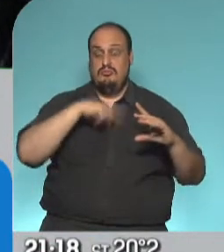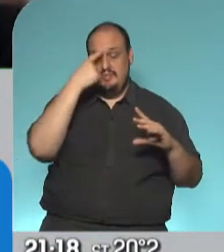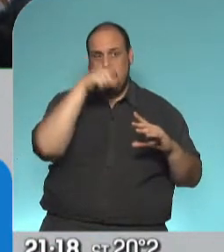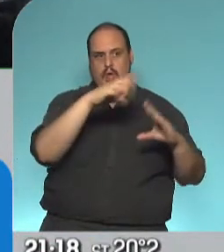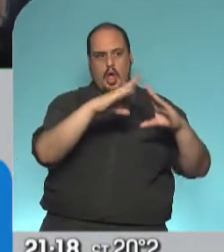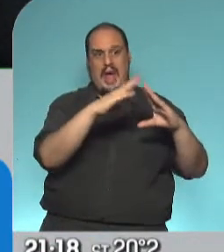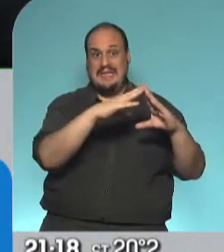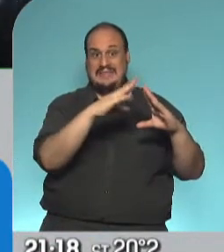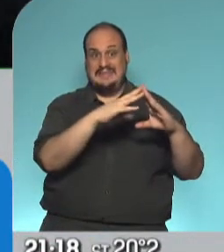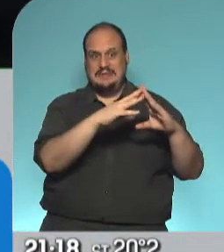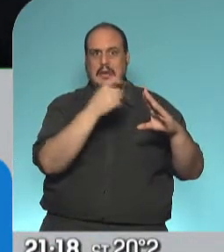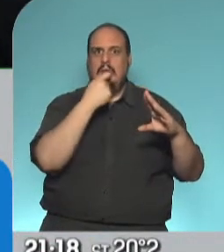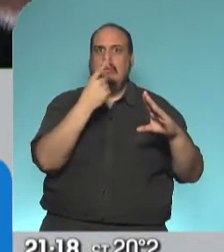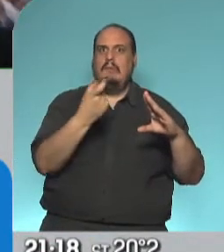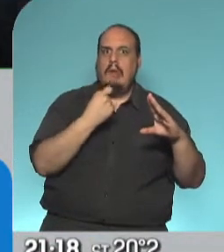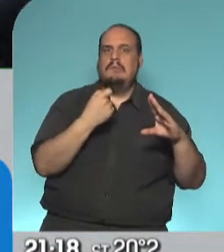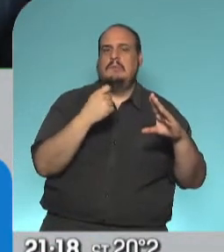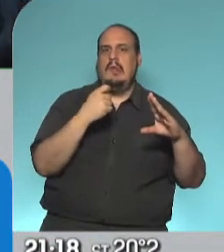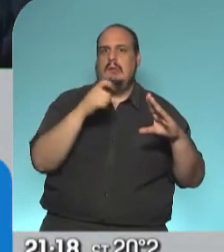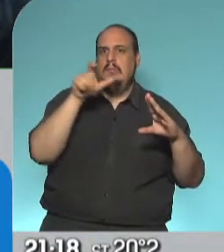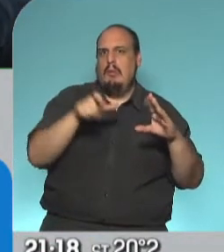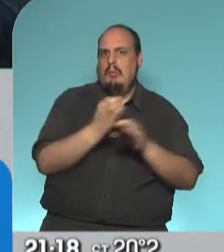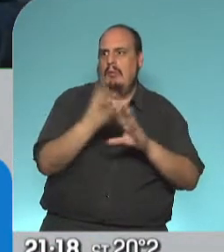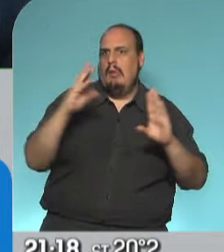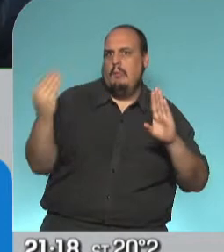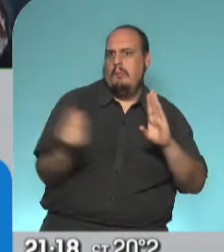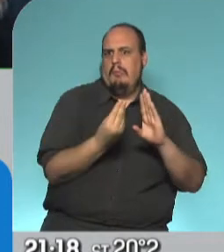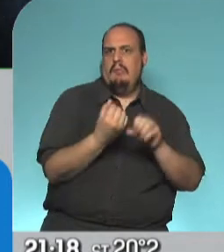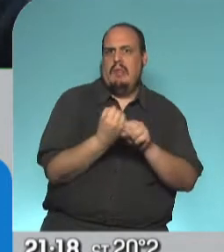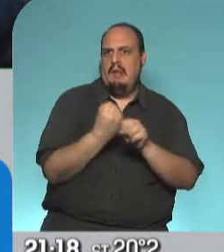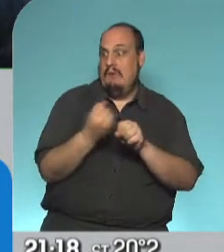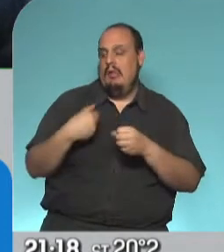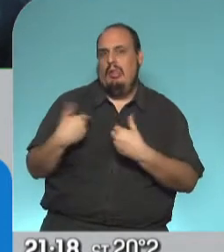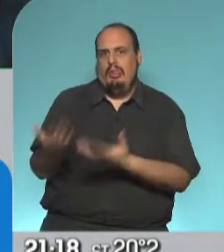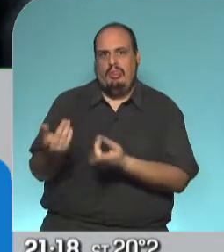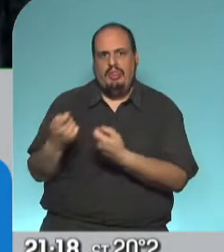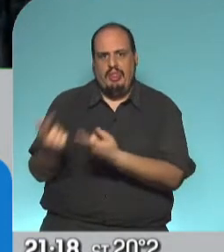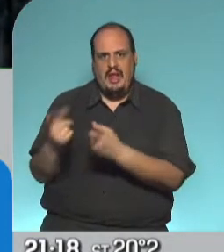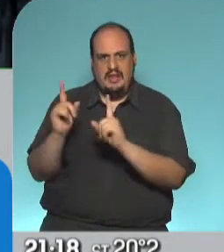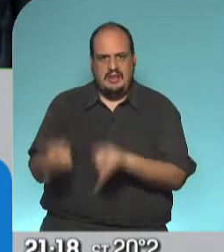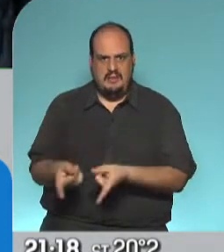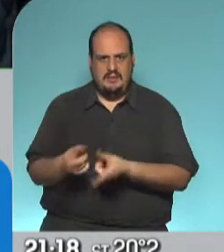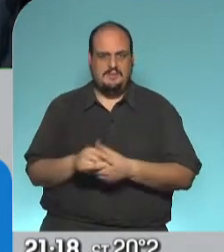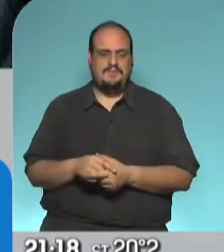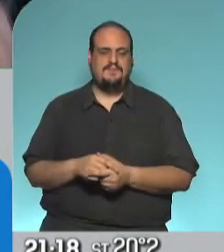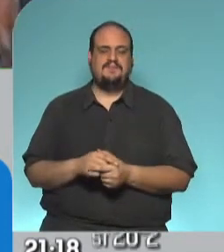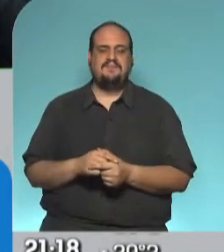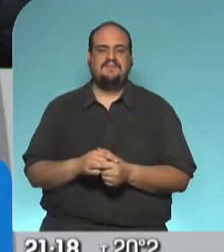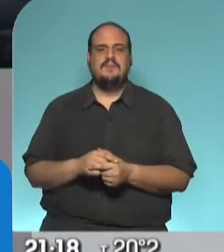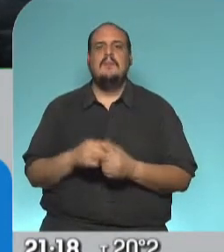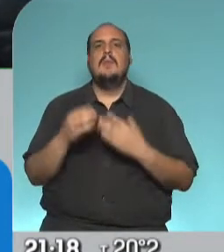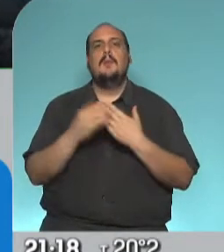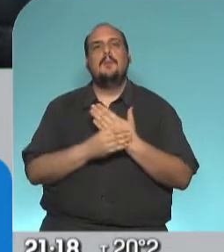como una manera, digamos, no concebimos el derecho a la vivienda si no está vinculado al derecho al trabajo, sobre todo en esta situación actual.